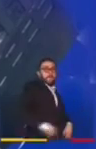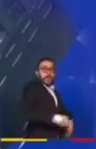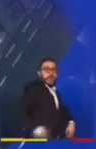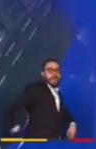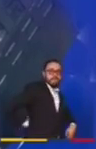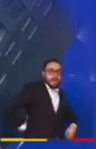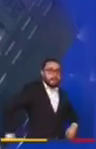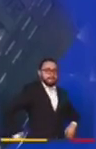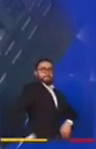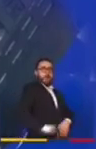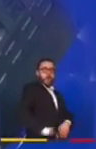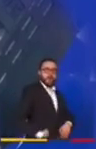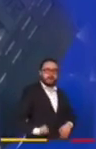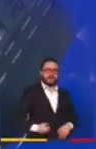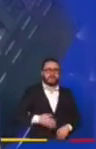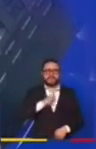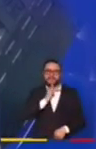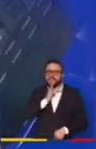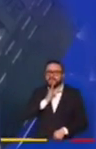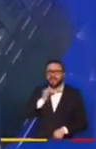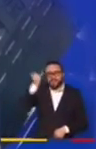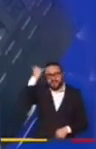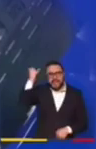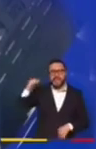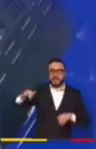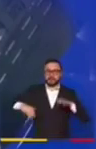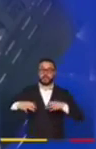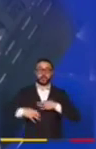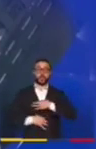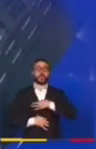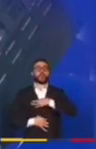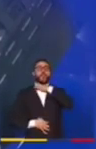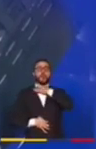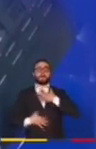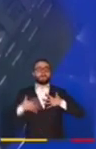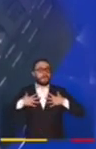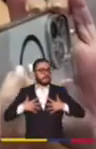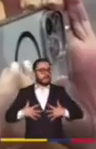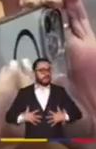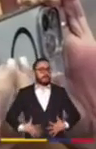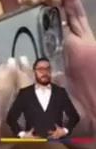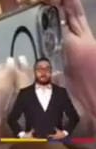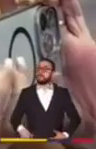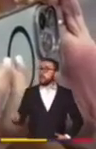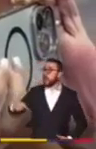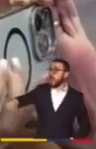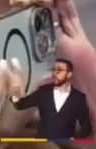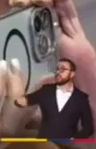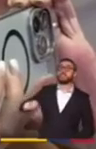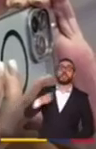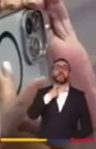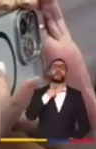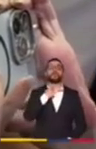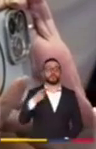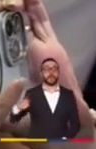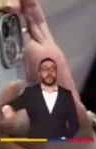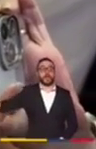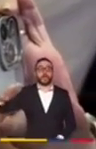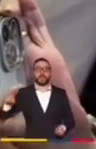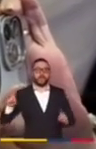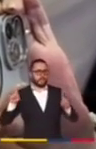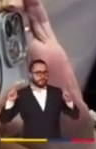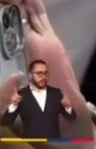incluida, hecha desde escritorios y desde corbatas y trajes de paño, que eso sí les gusta llevar, pero con